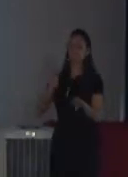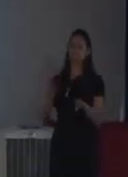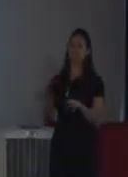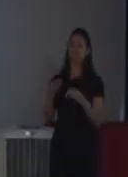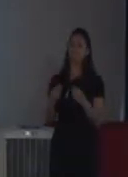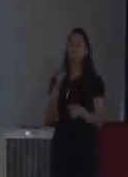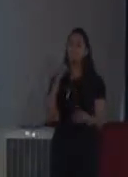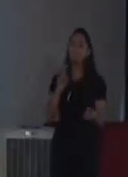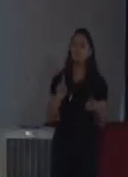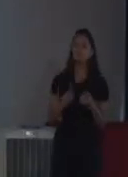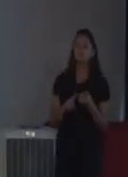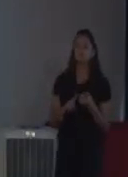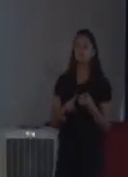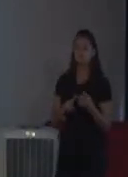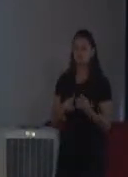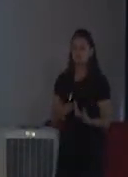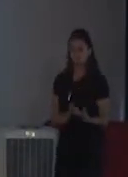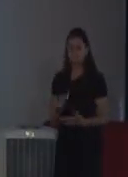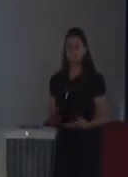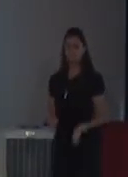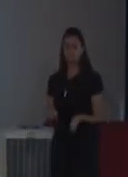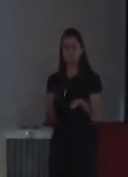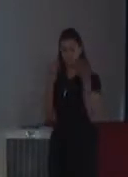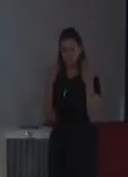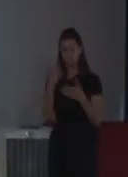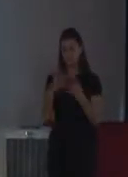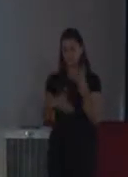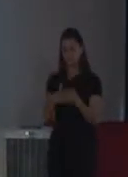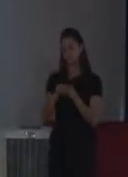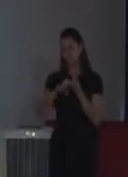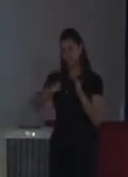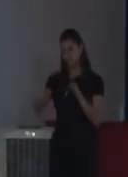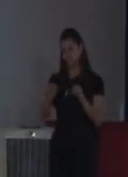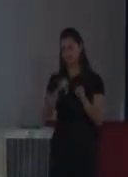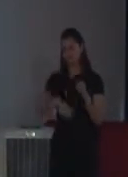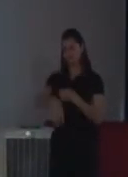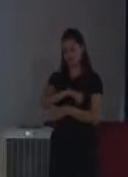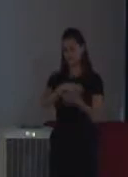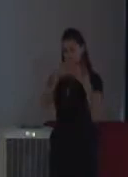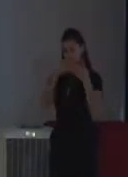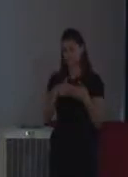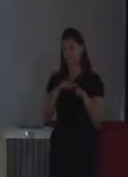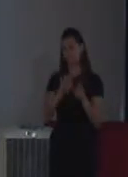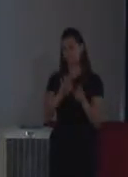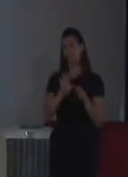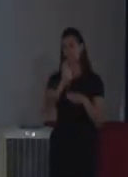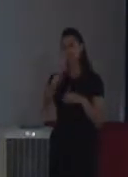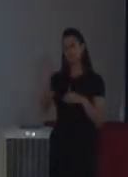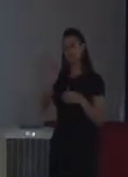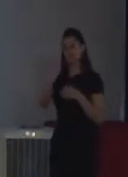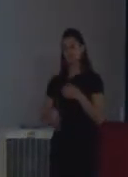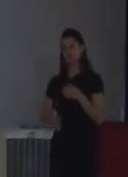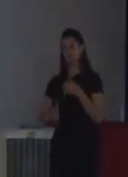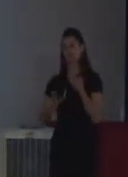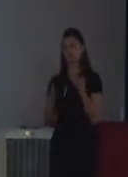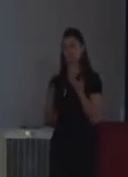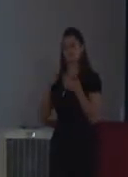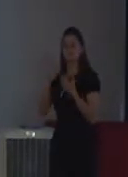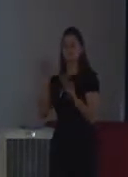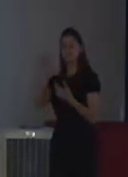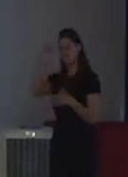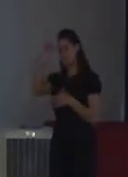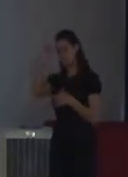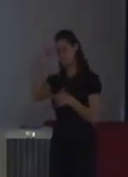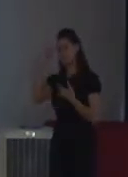le metiera el acelerador al proceso de los derechos de la población con discapacidad en los países del sur. Estamos hablando India,